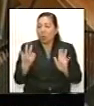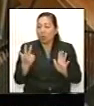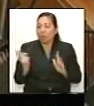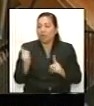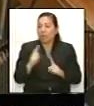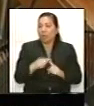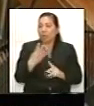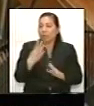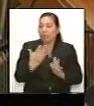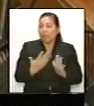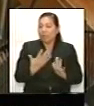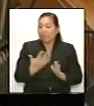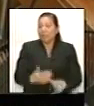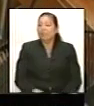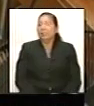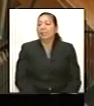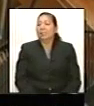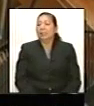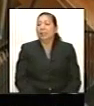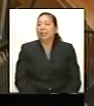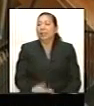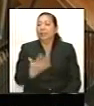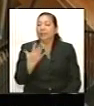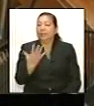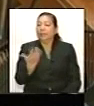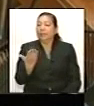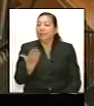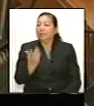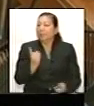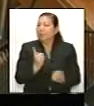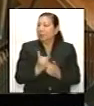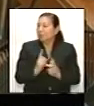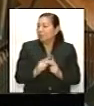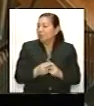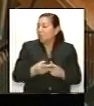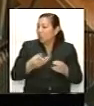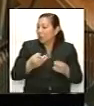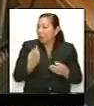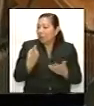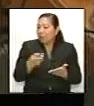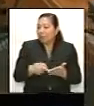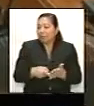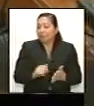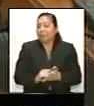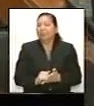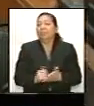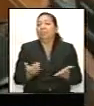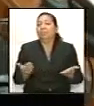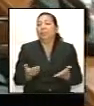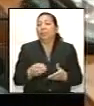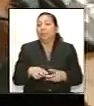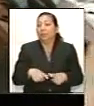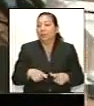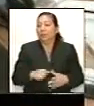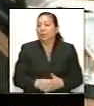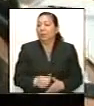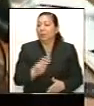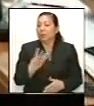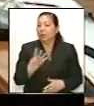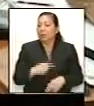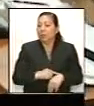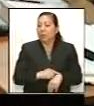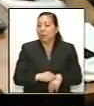hasta las 4 y cuarto de la tarde, y hay 5, en este caso, que fueron los que iniciaron justo para este piloto, para que impulsara las comisarías 24